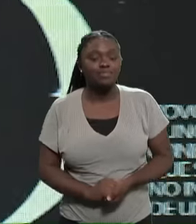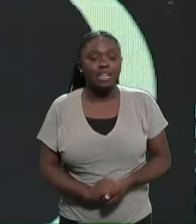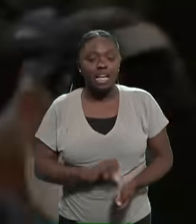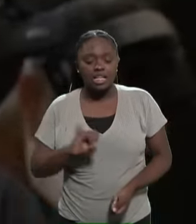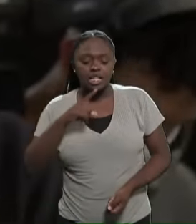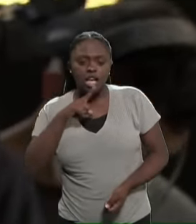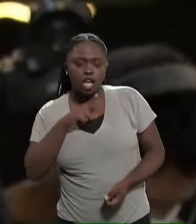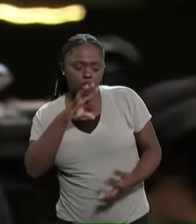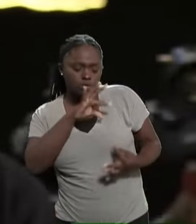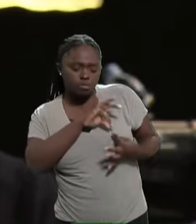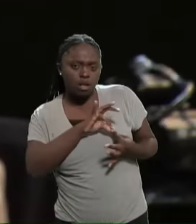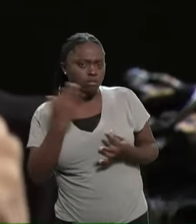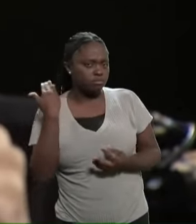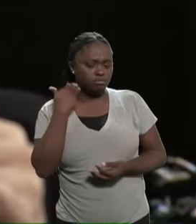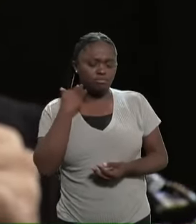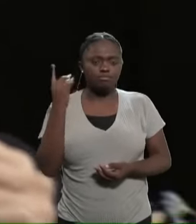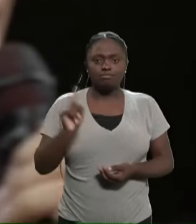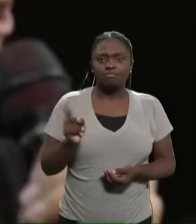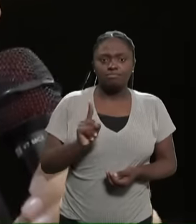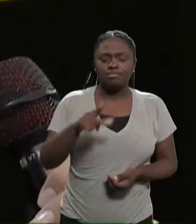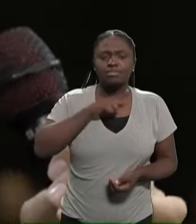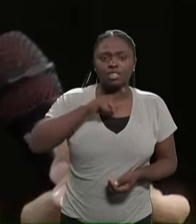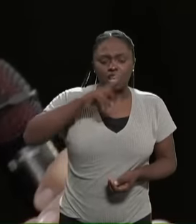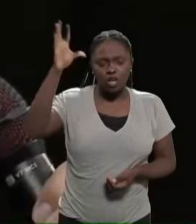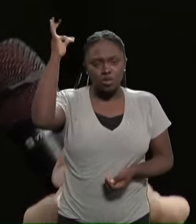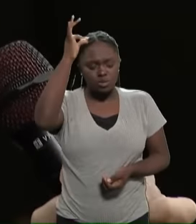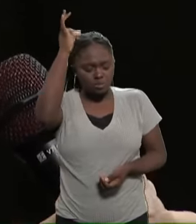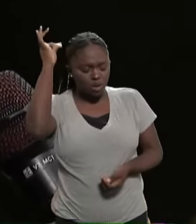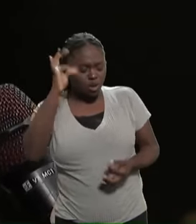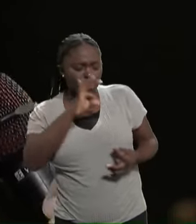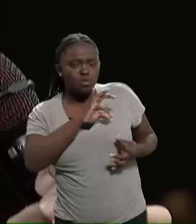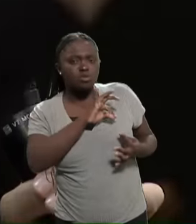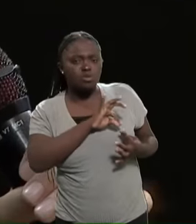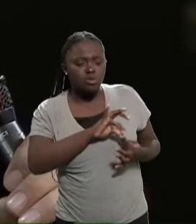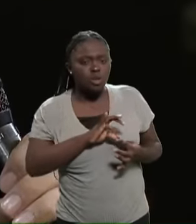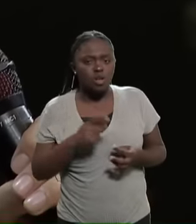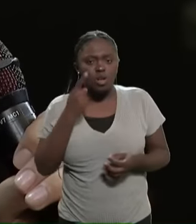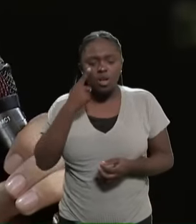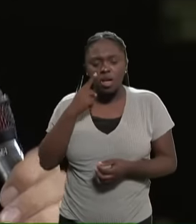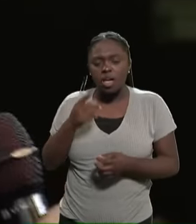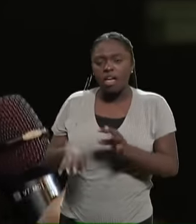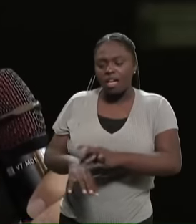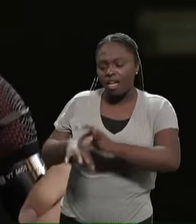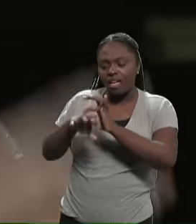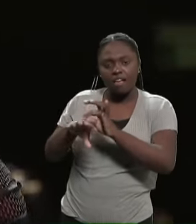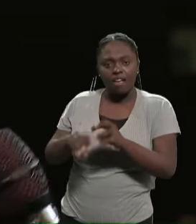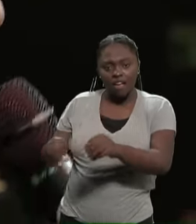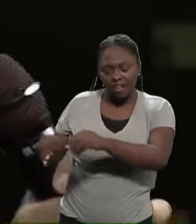se desanima. Aleluya. Quien tenga espíritu ve la carne moída y fala: obrigado, Señor, por la picaña.